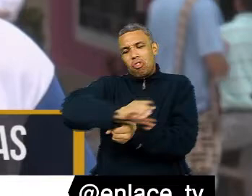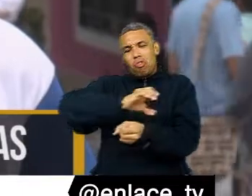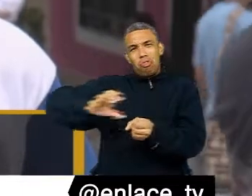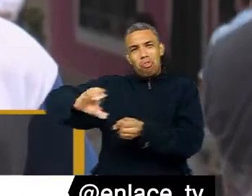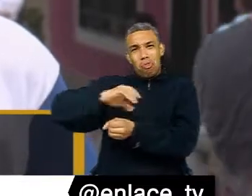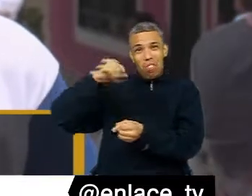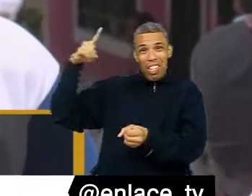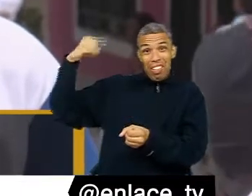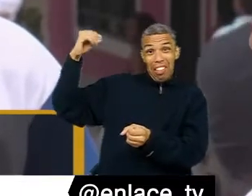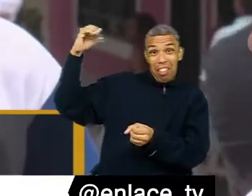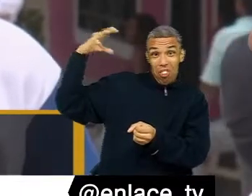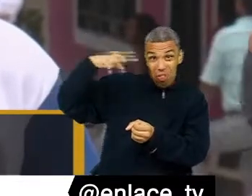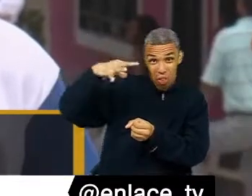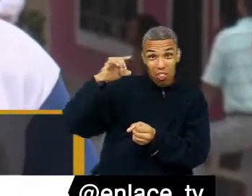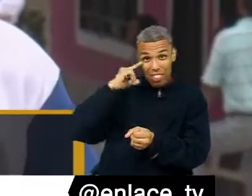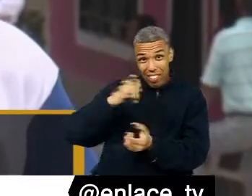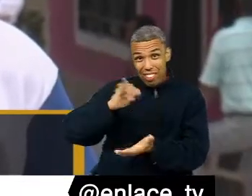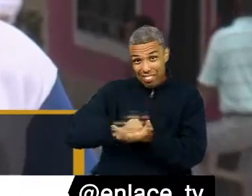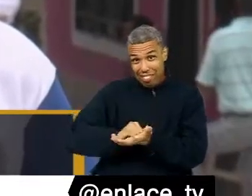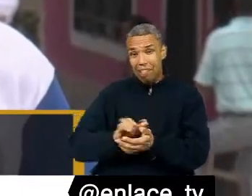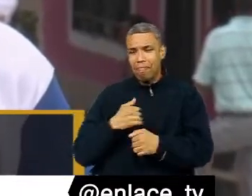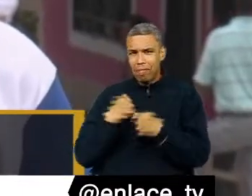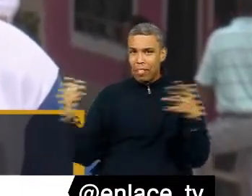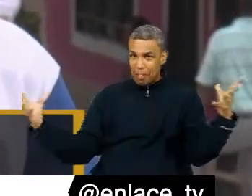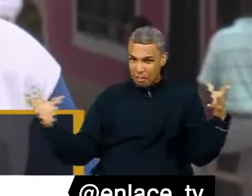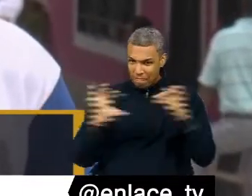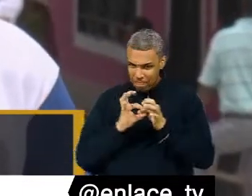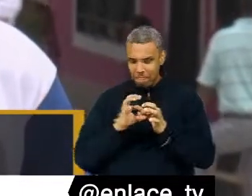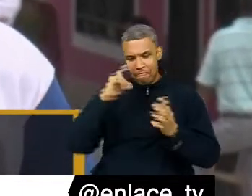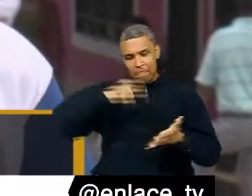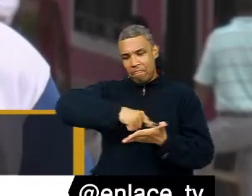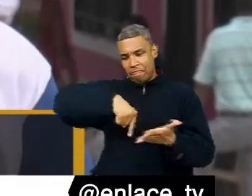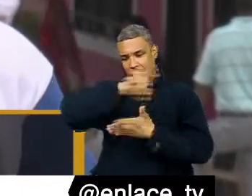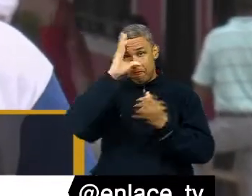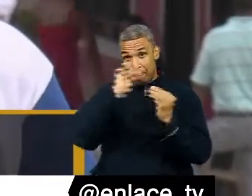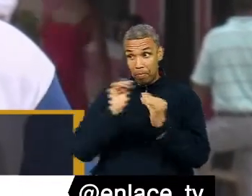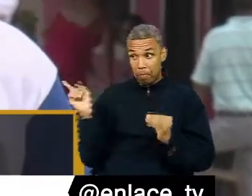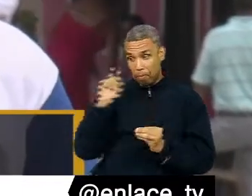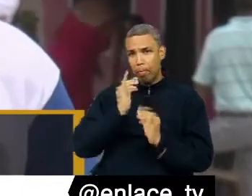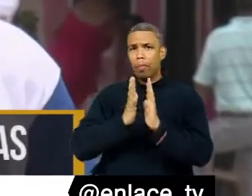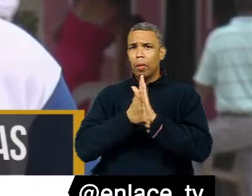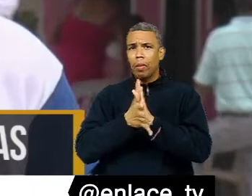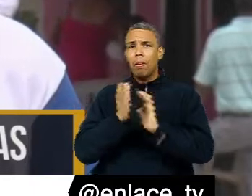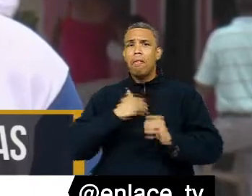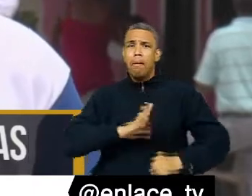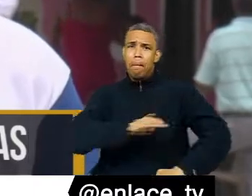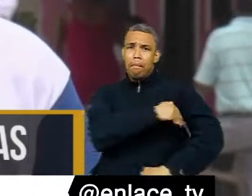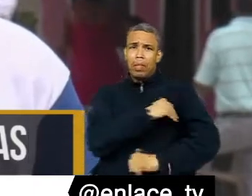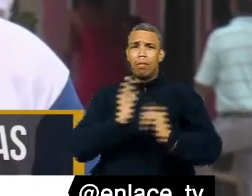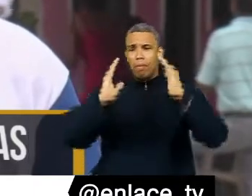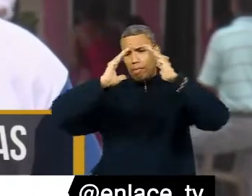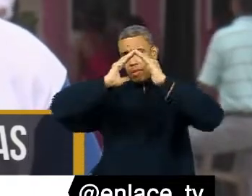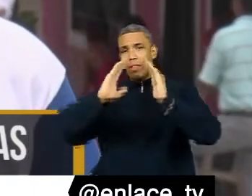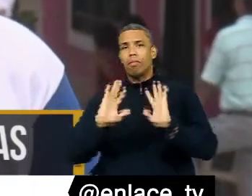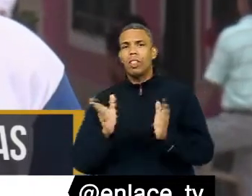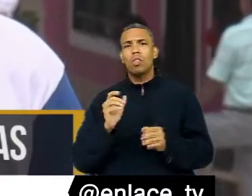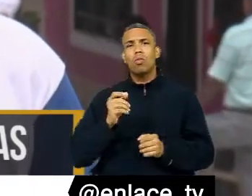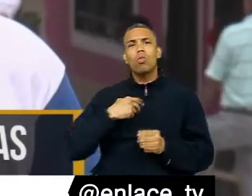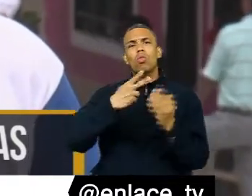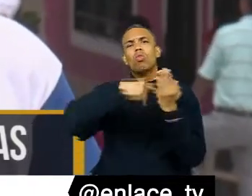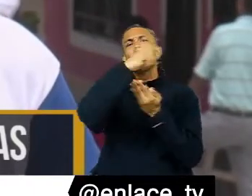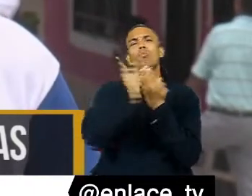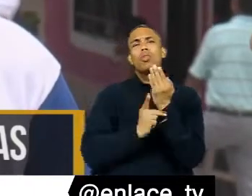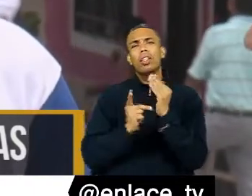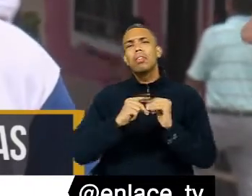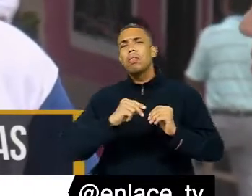gestión ante el Ministerio de Vivienda y con Findeter. Hoy día podemos decir que al proyecto Ciudad del Sol